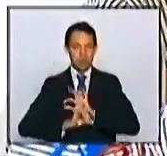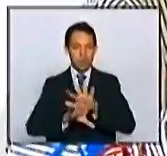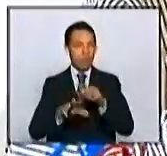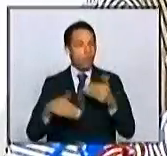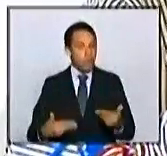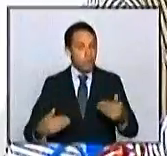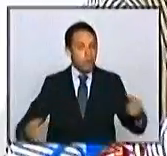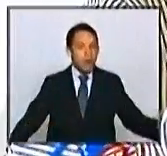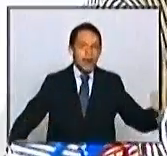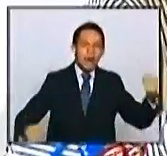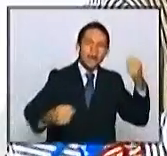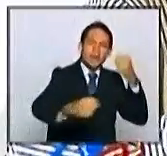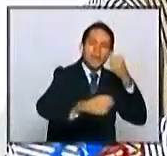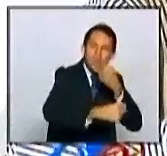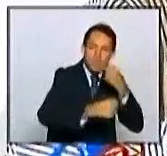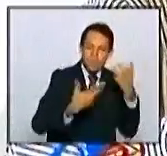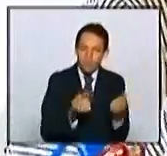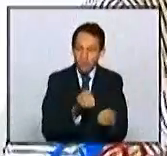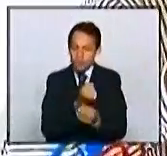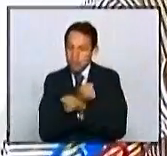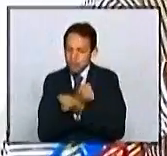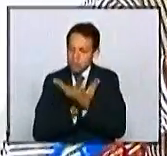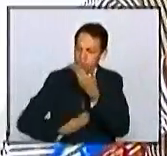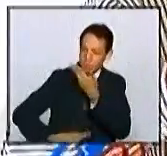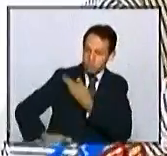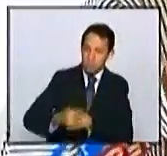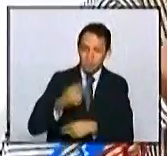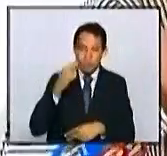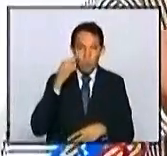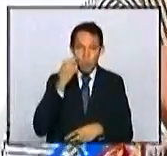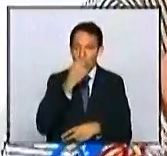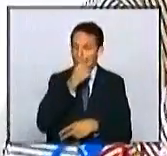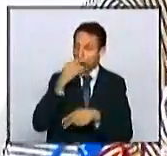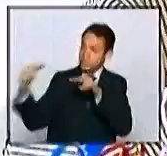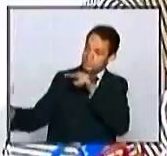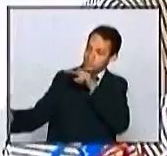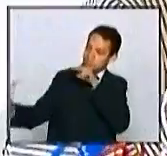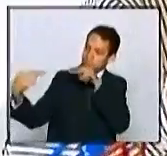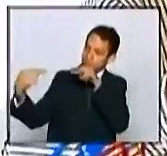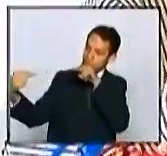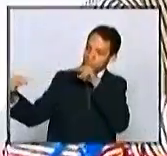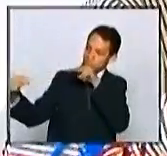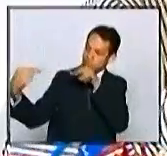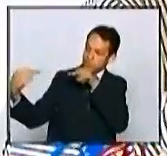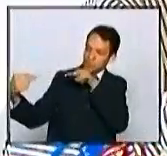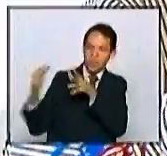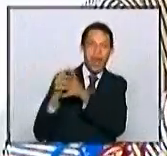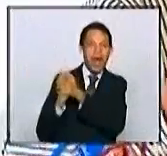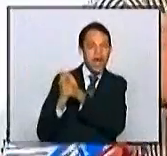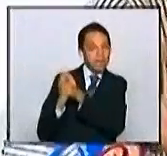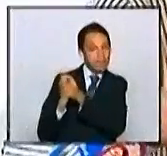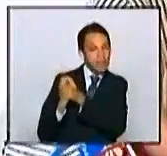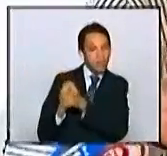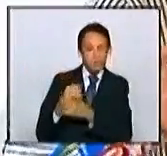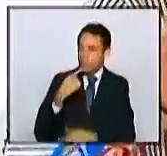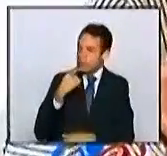afecto como personas, encontrarnos en la mirada honesta y sincera de un amigo que nos dice, hombre, cómo te he